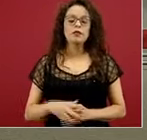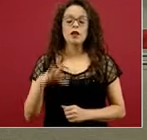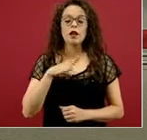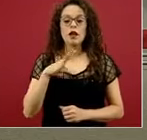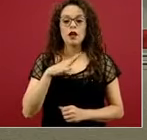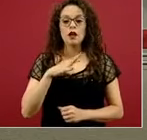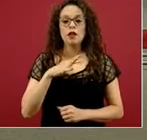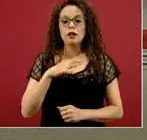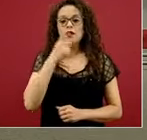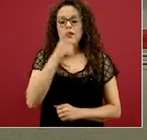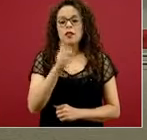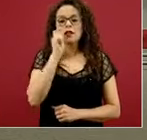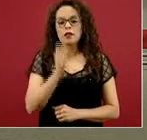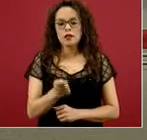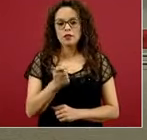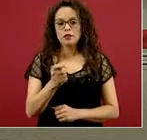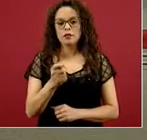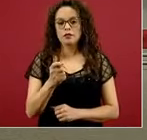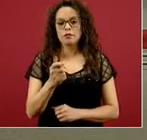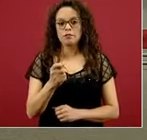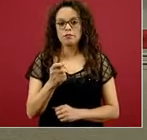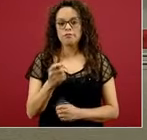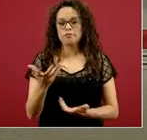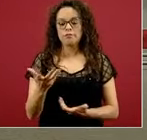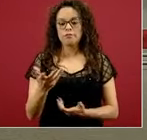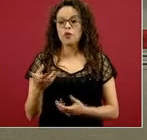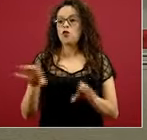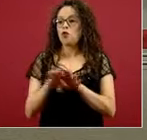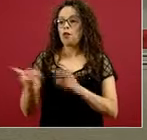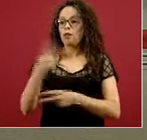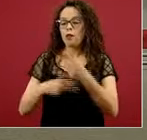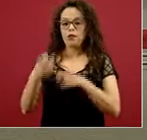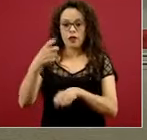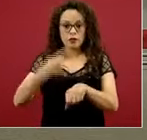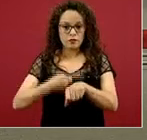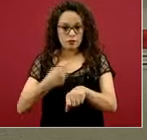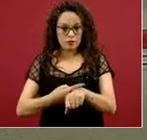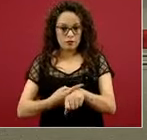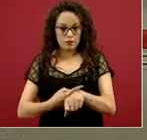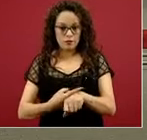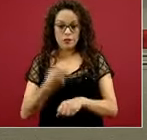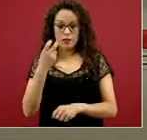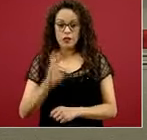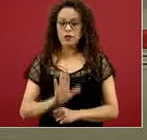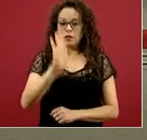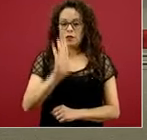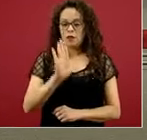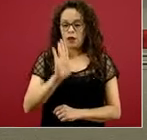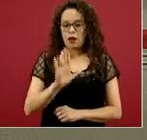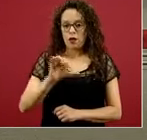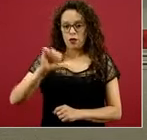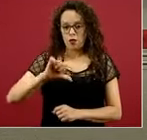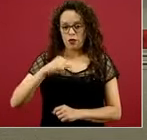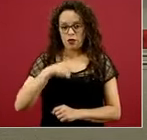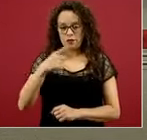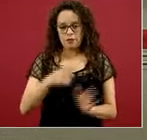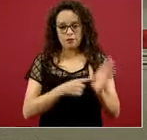que nos están hablando de las tendencias de los casos. Esto es una parte muy importante y es parecido a las curvas que estoy enseñando con